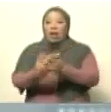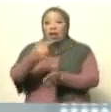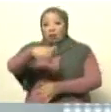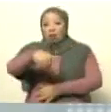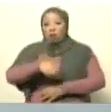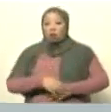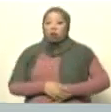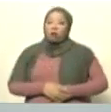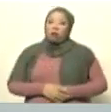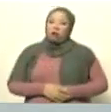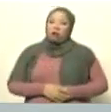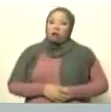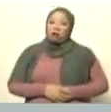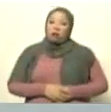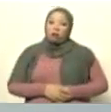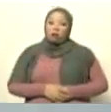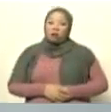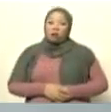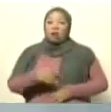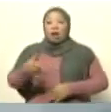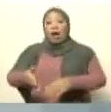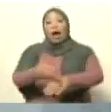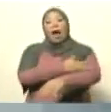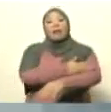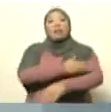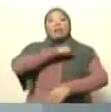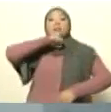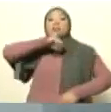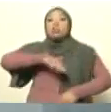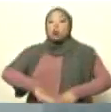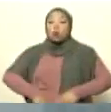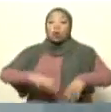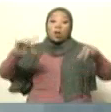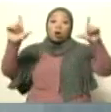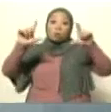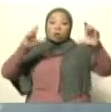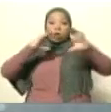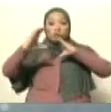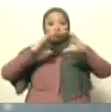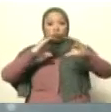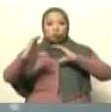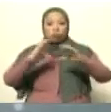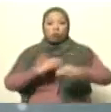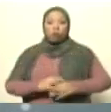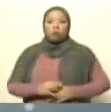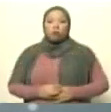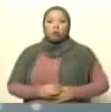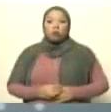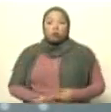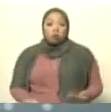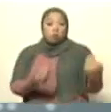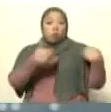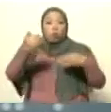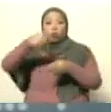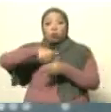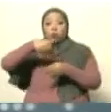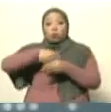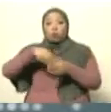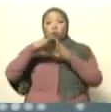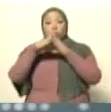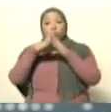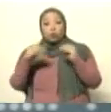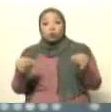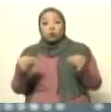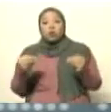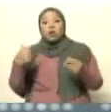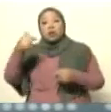hasta el día de hoy. Pero bueno, son los antecedentes, los dueños de los medios. Comandante Chávez gana las elecciones en contra de todos los pronósticos